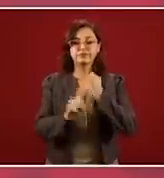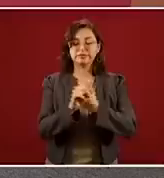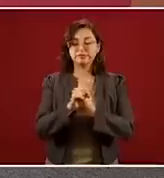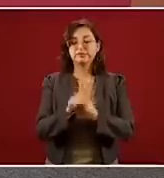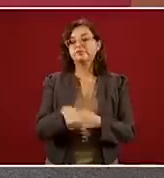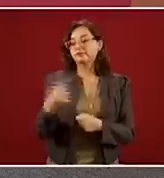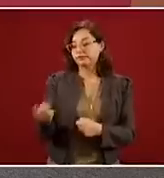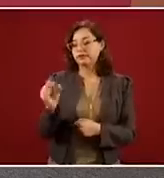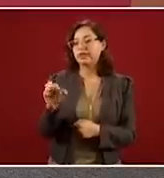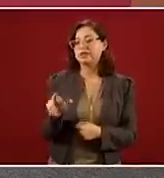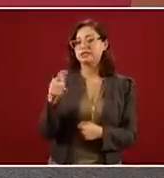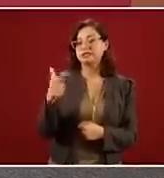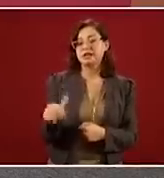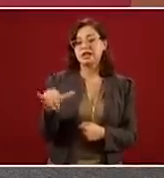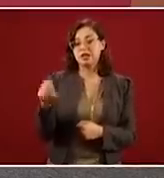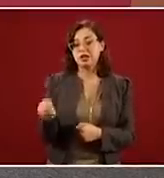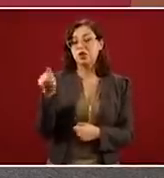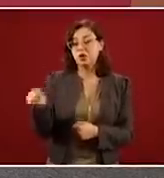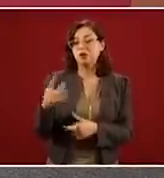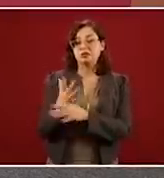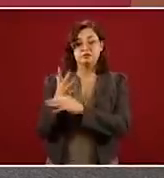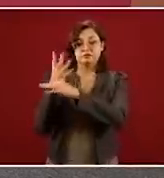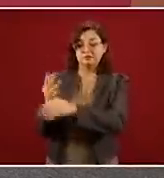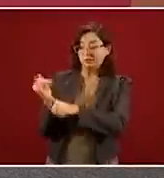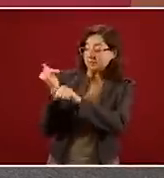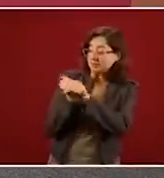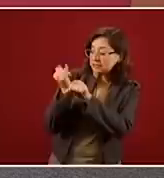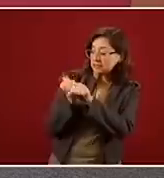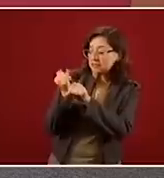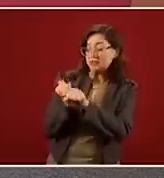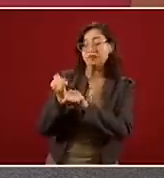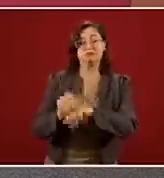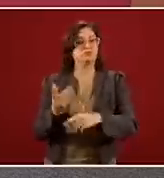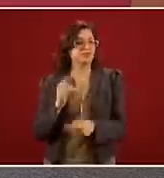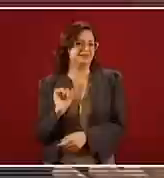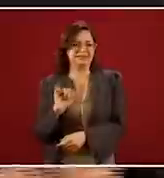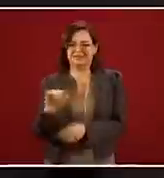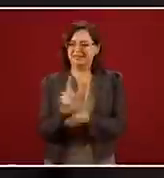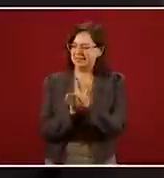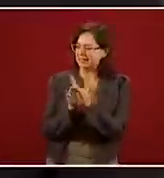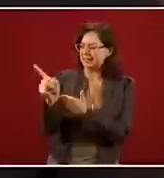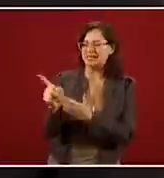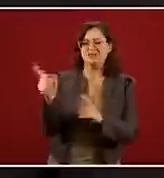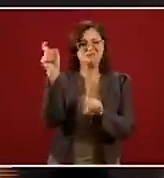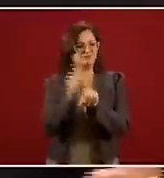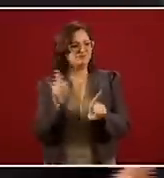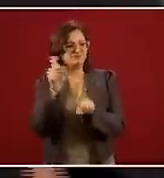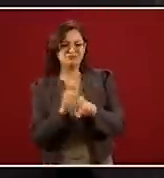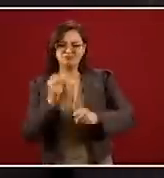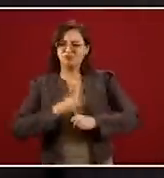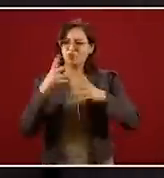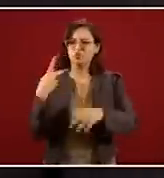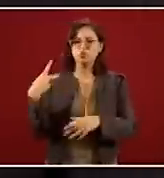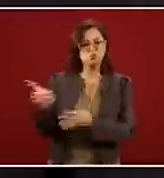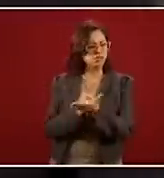Sergio Aguayo tiene todo el derecho, ¿no?, de criticar y de manifestarse. O sea, hay que garantizar